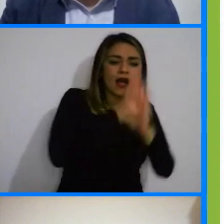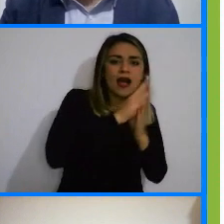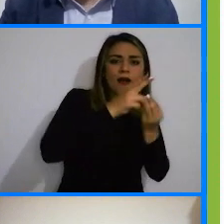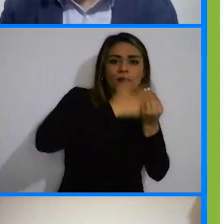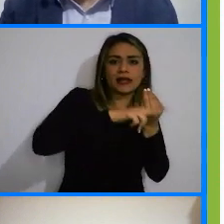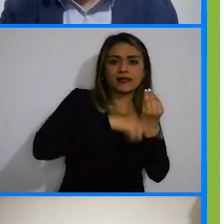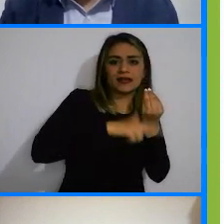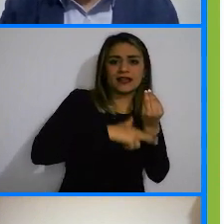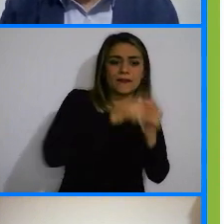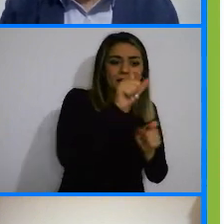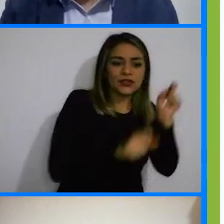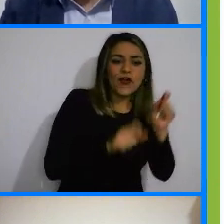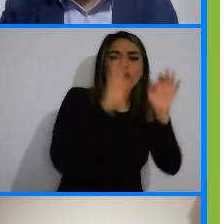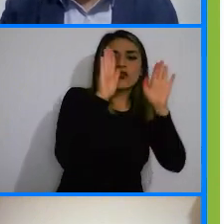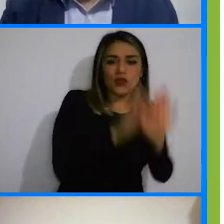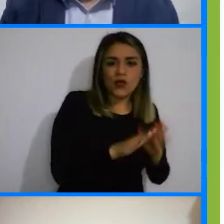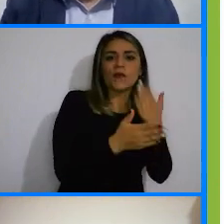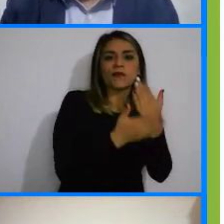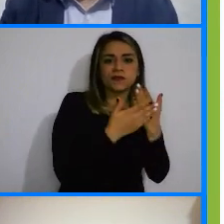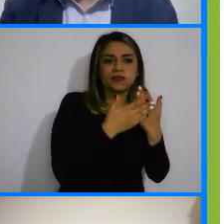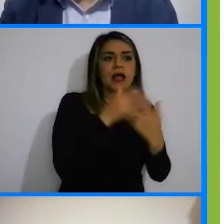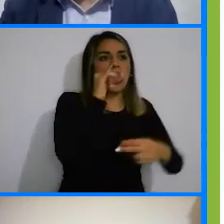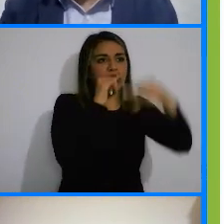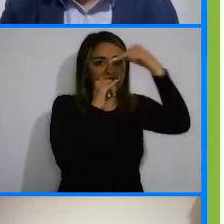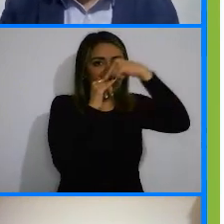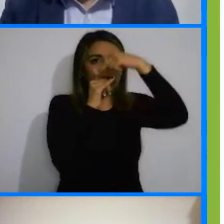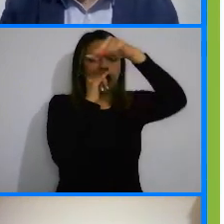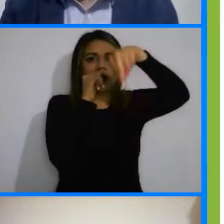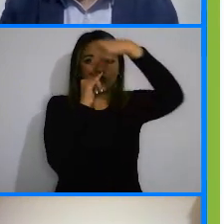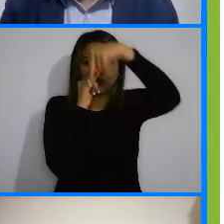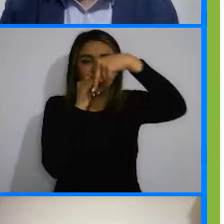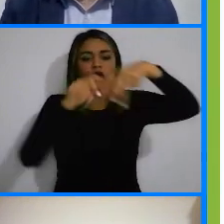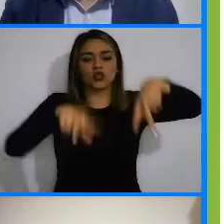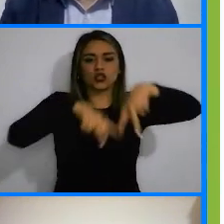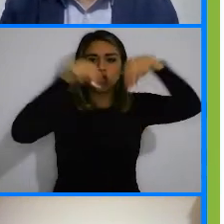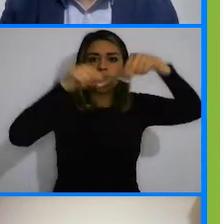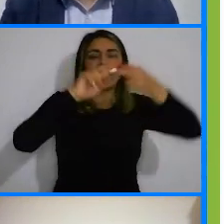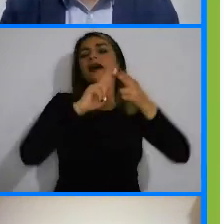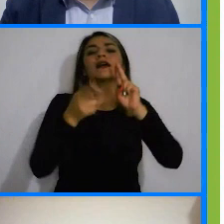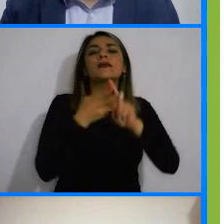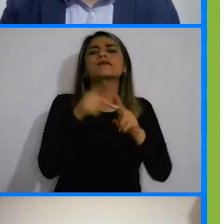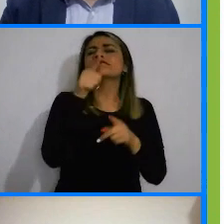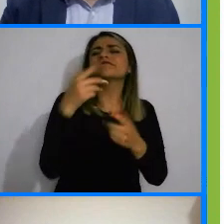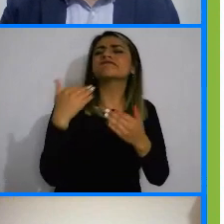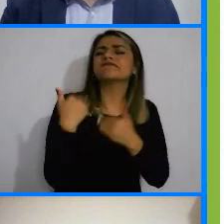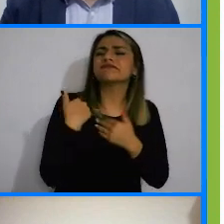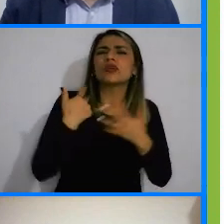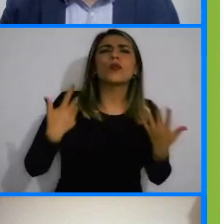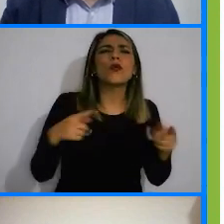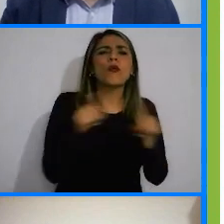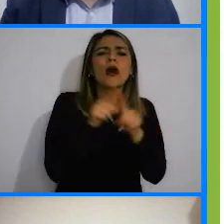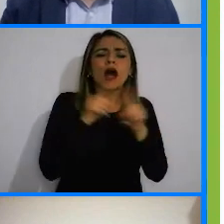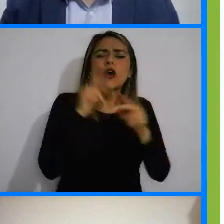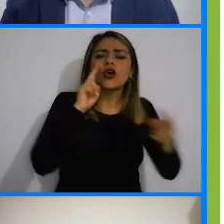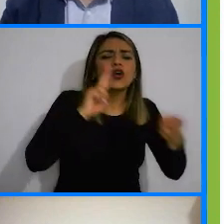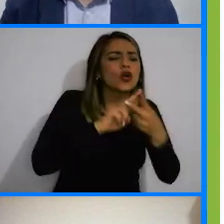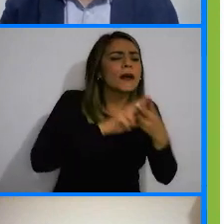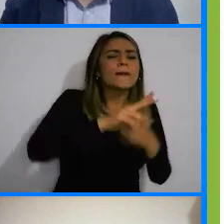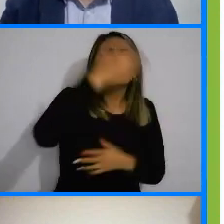¿no? De la población. Por eso está ahí la antropología, la sociología, que se encargan, por ejemplo, de conocer por